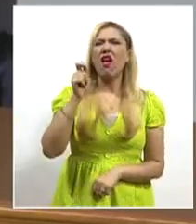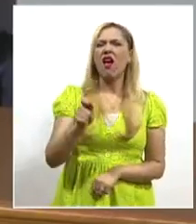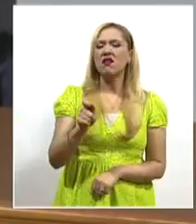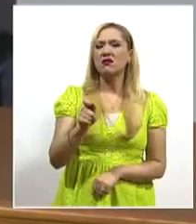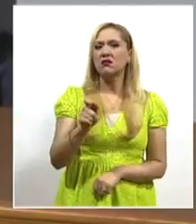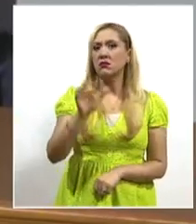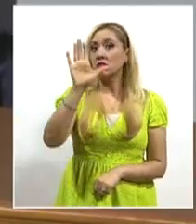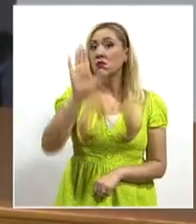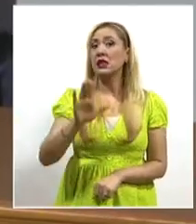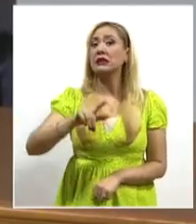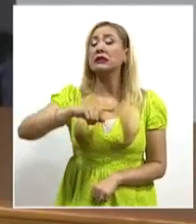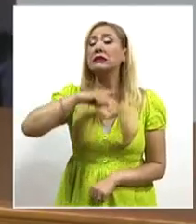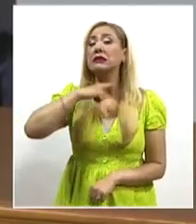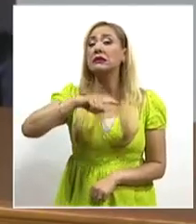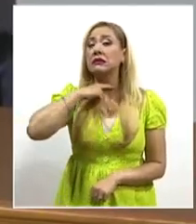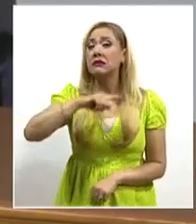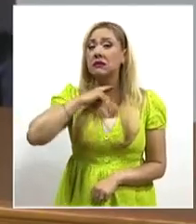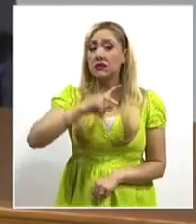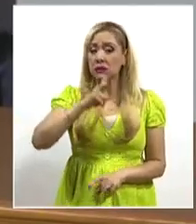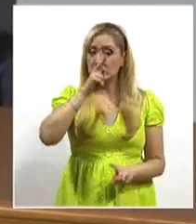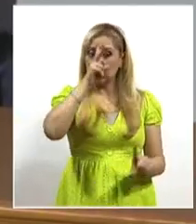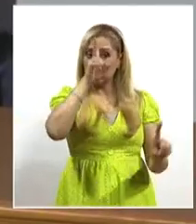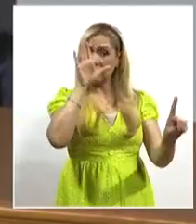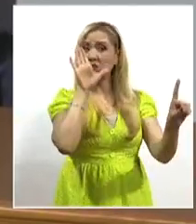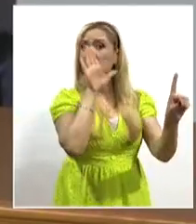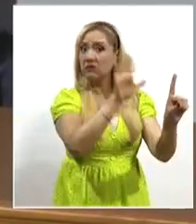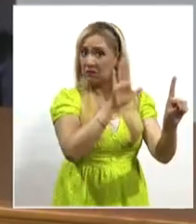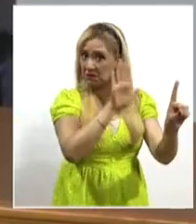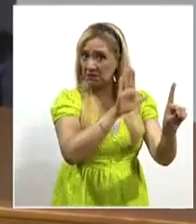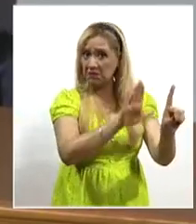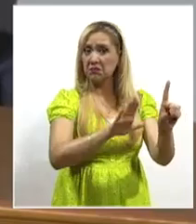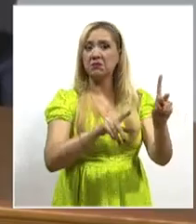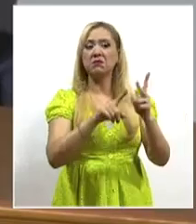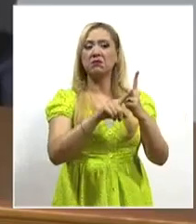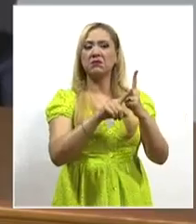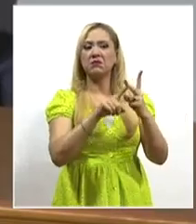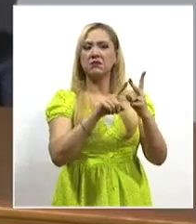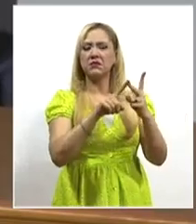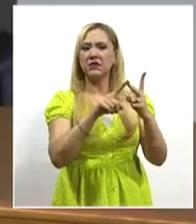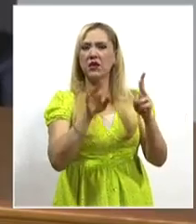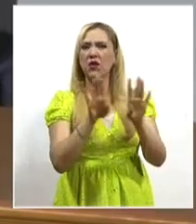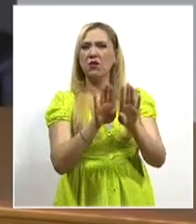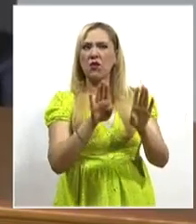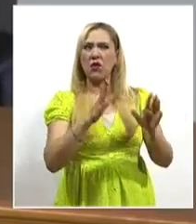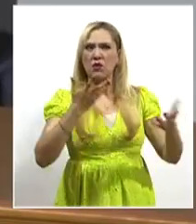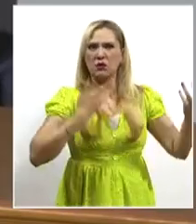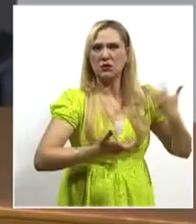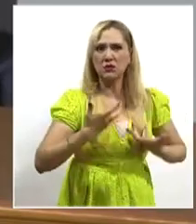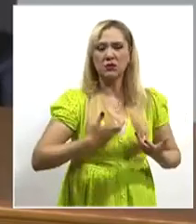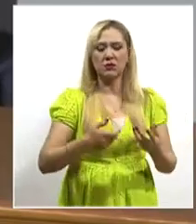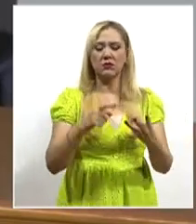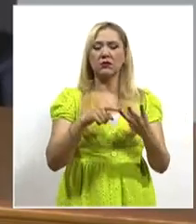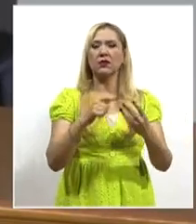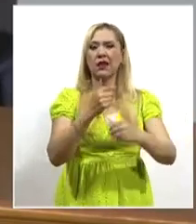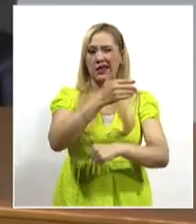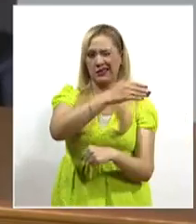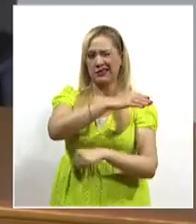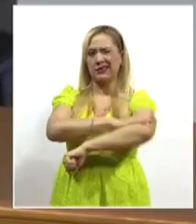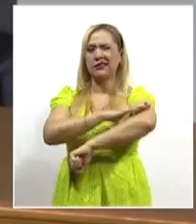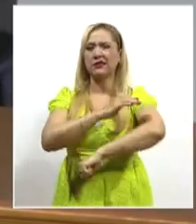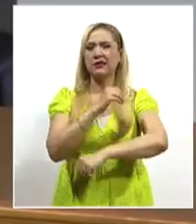amenaza, la intimidación o el tráfico de influencias